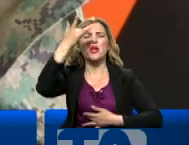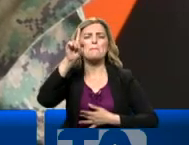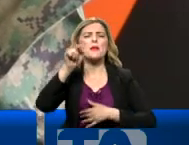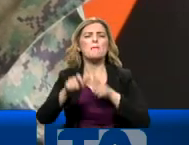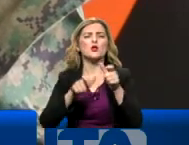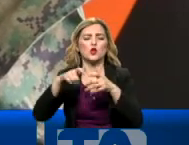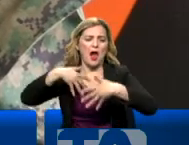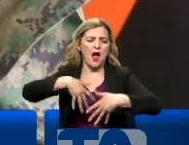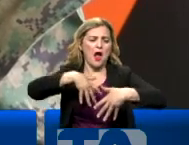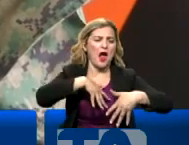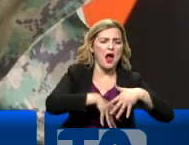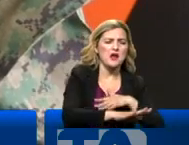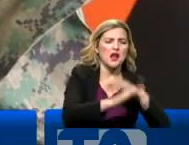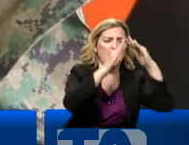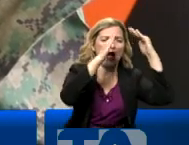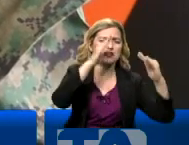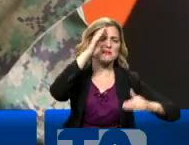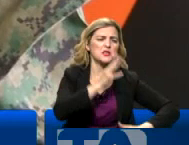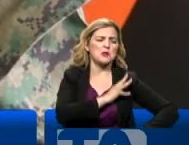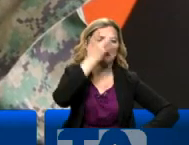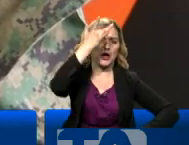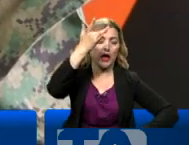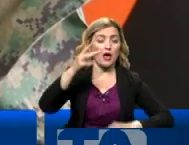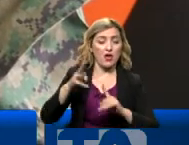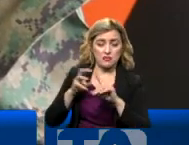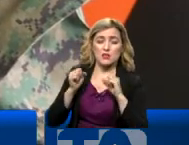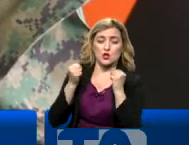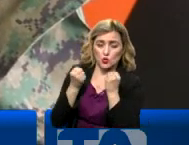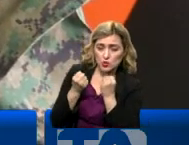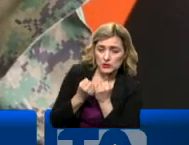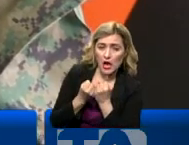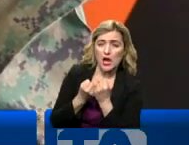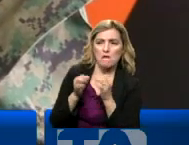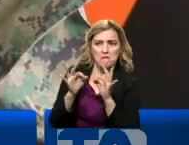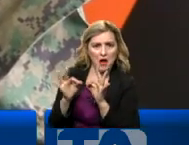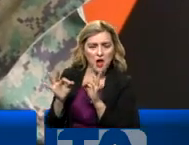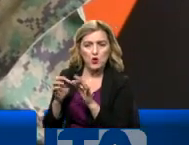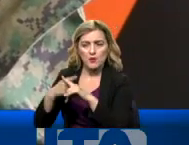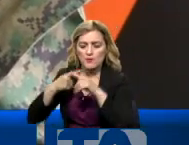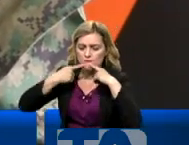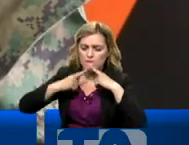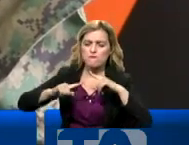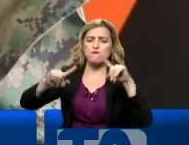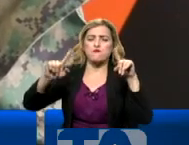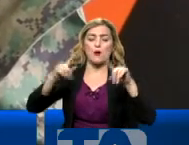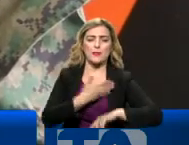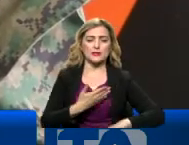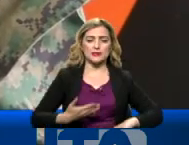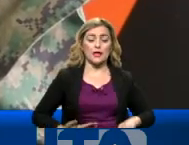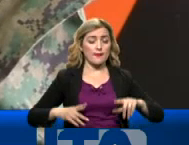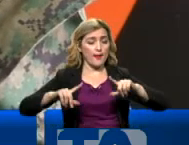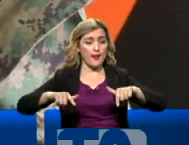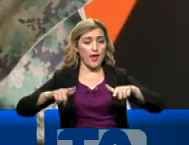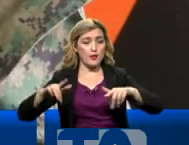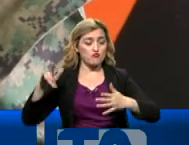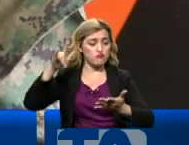falsa, irresponsable, de personal que a través de redes sociales difundió que el presidente de la República estaba